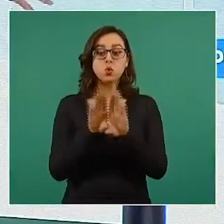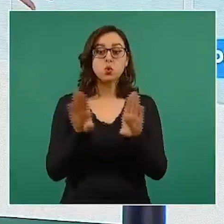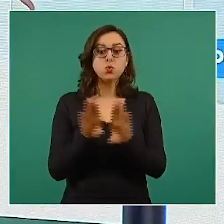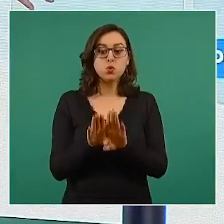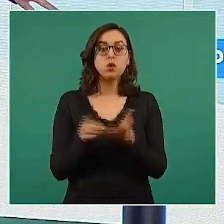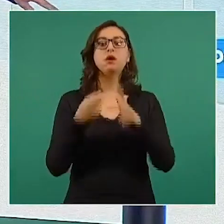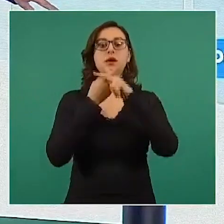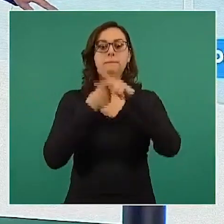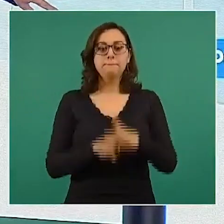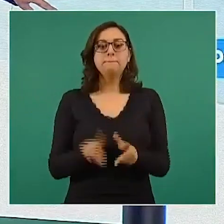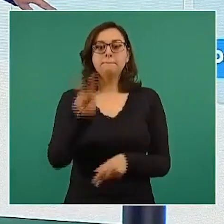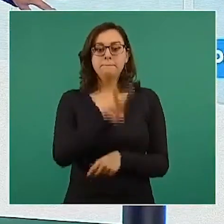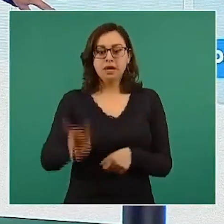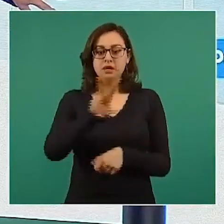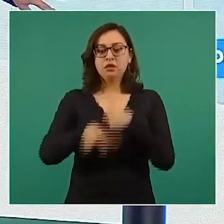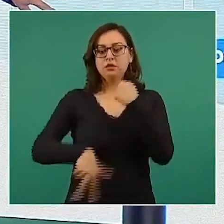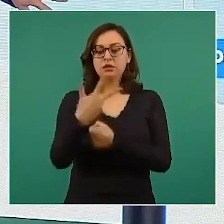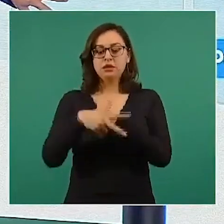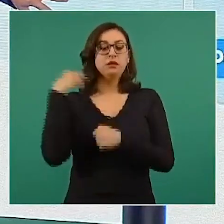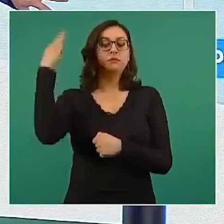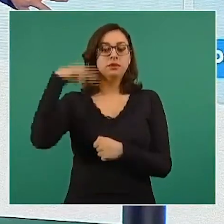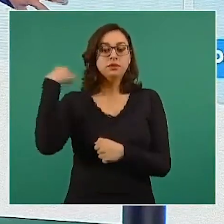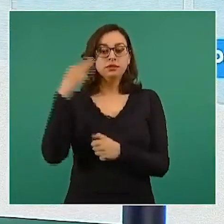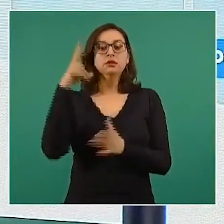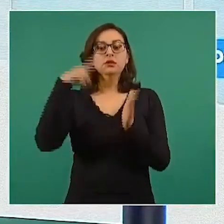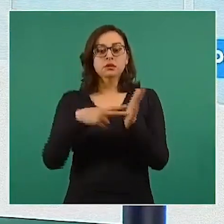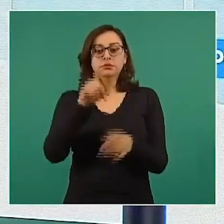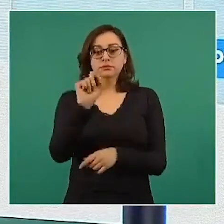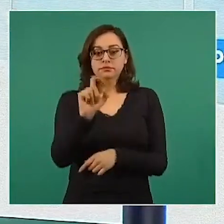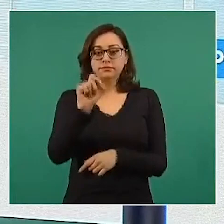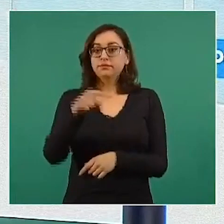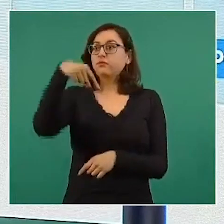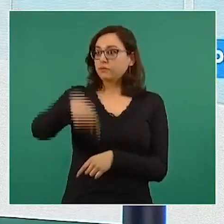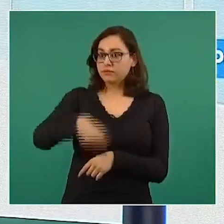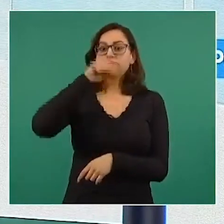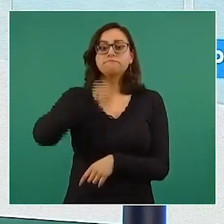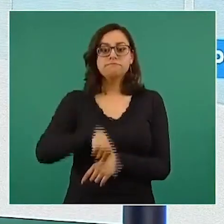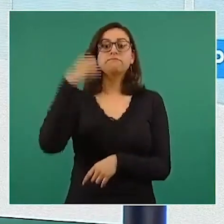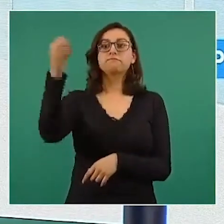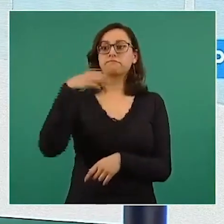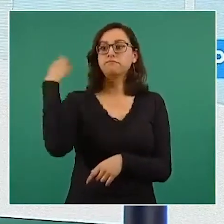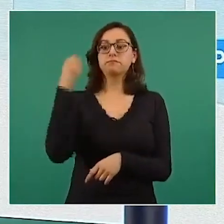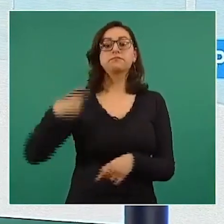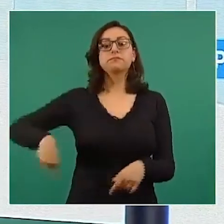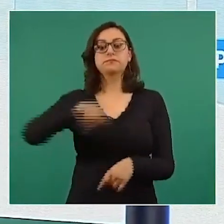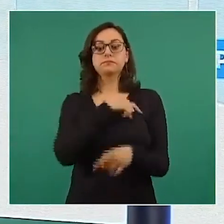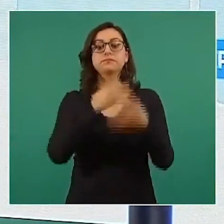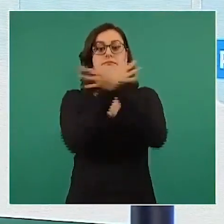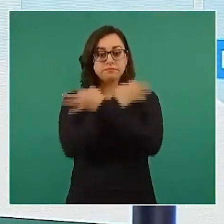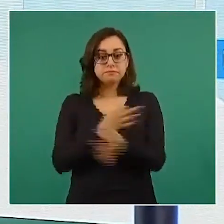iniciamos el viernes 13 de marzo de 2020, cuando en esta misma conferencia declaramos que